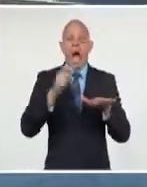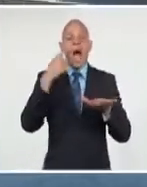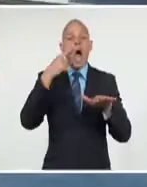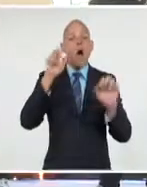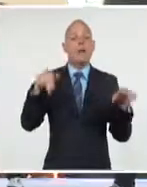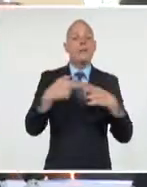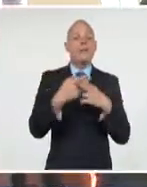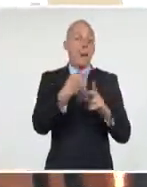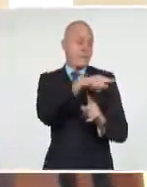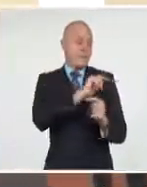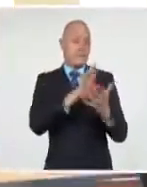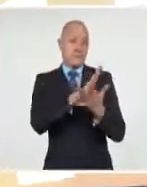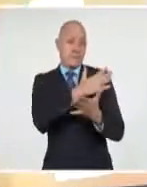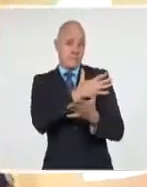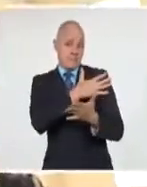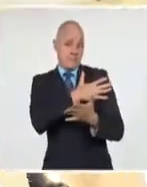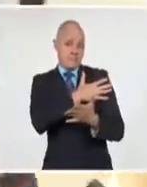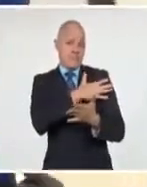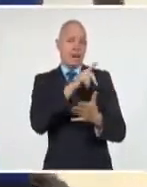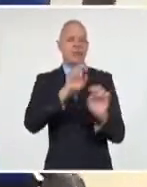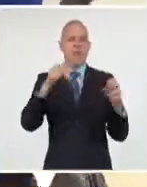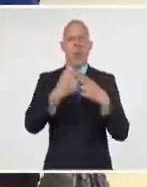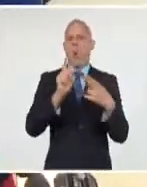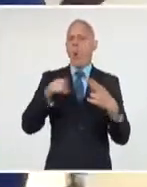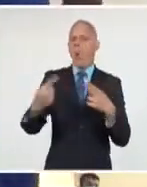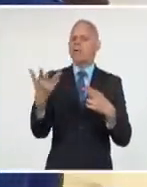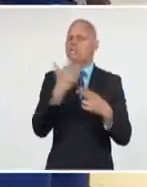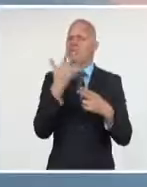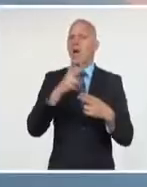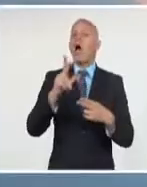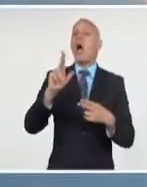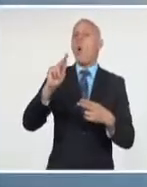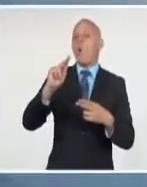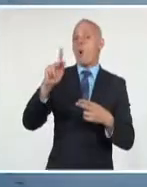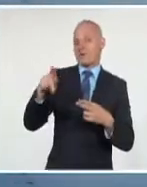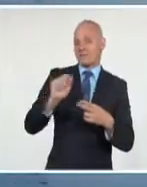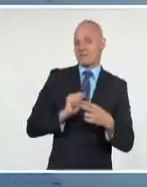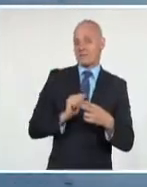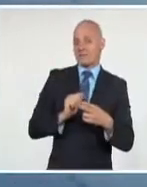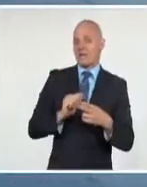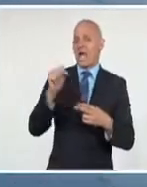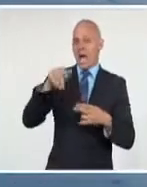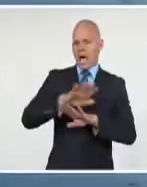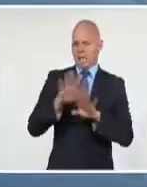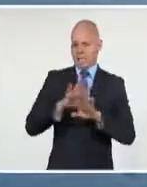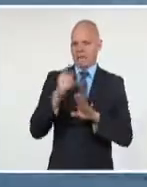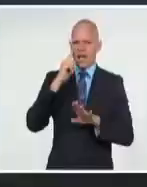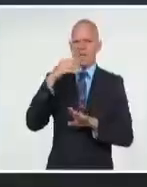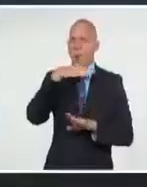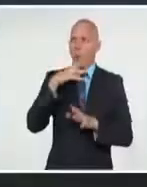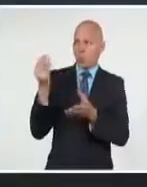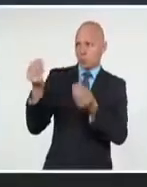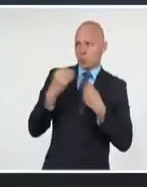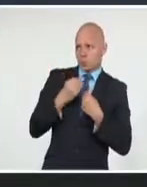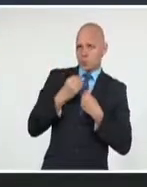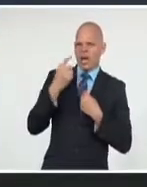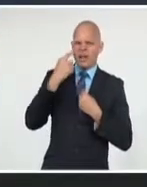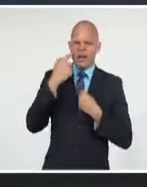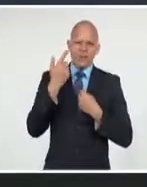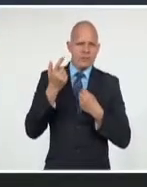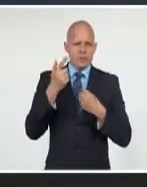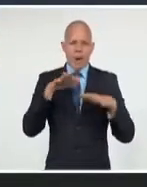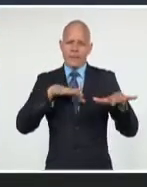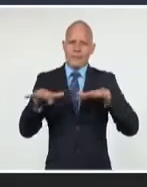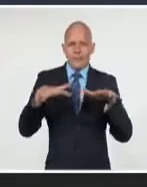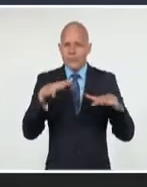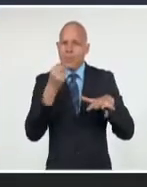en marzo pasado, se sumó ahora la importación de tecnología de punta para la preparación de los atletas. Con ello se ultiman los detalles de cara a